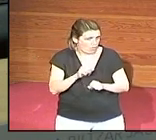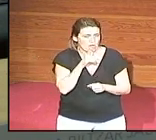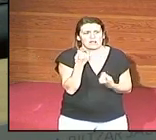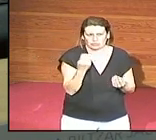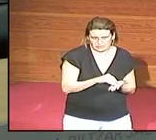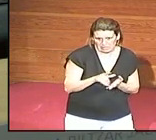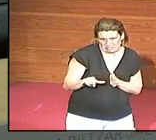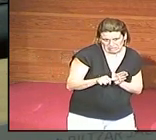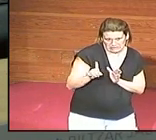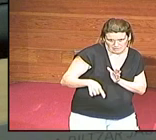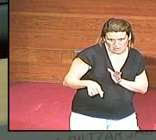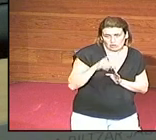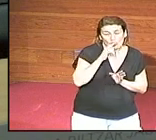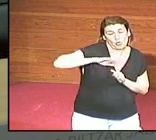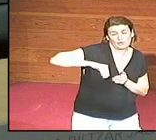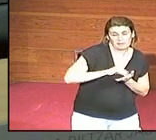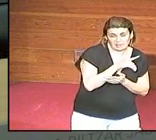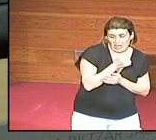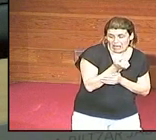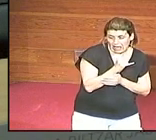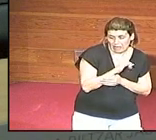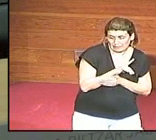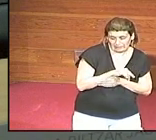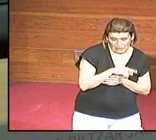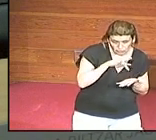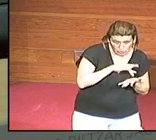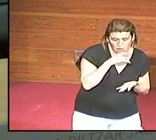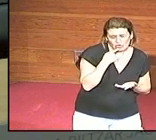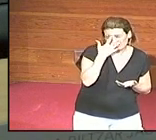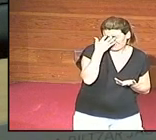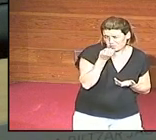La última vez que estuve en Avdiivka creo que ya no funcionaba, no recuerdo bien,